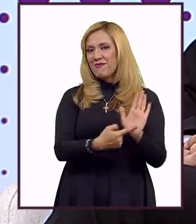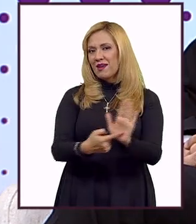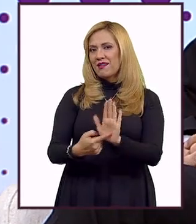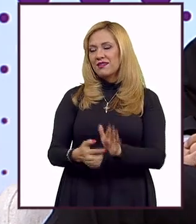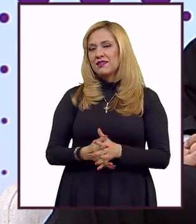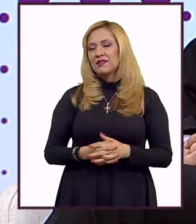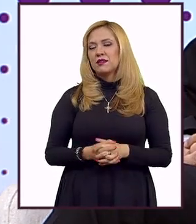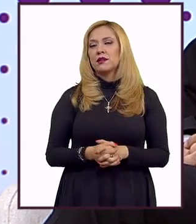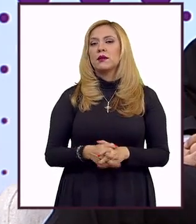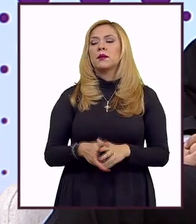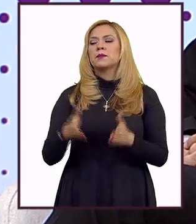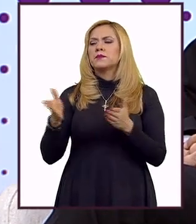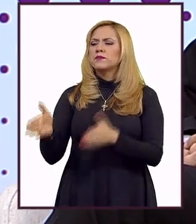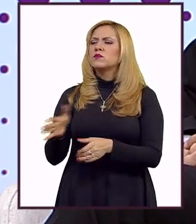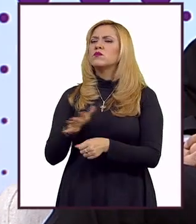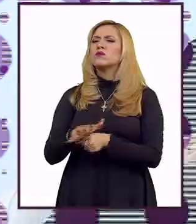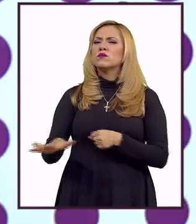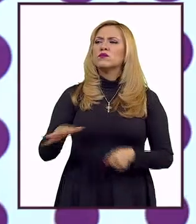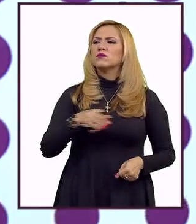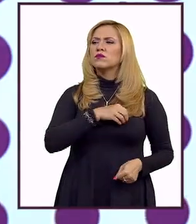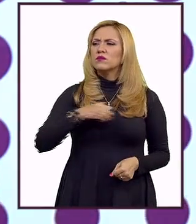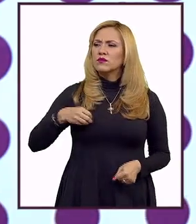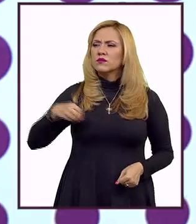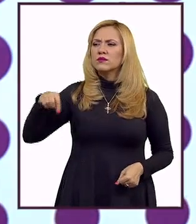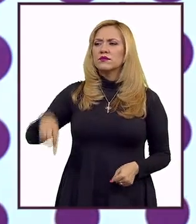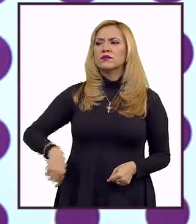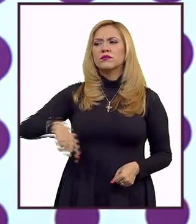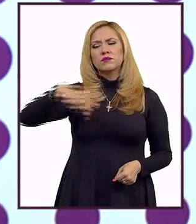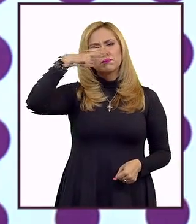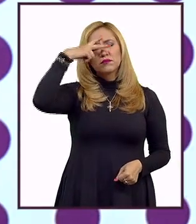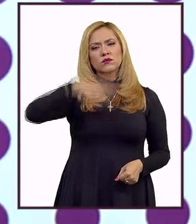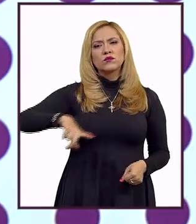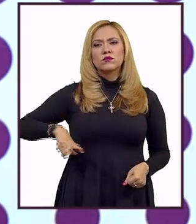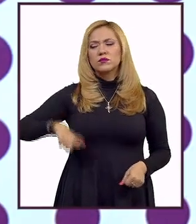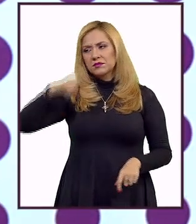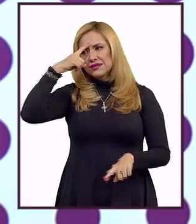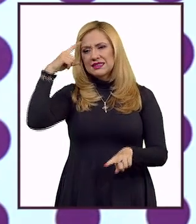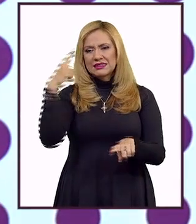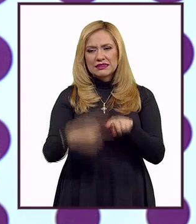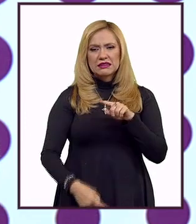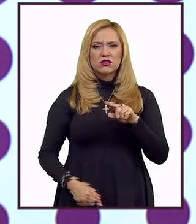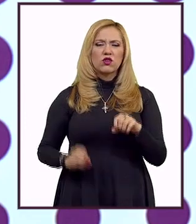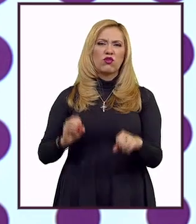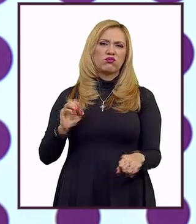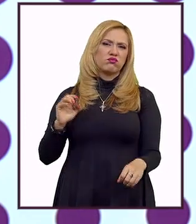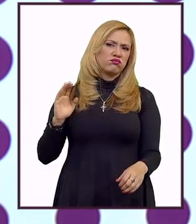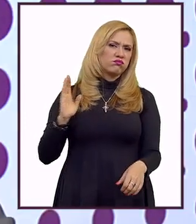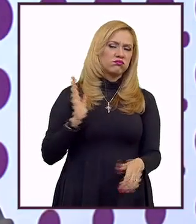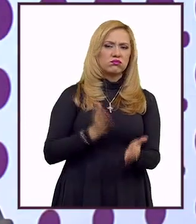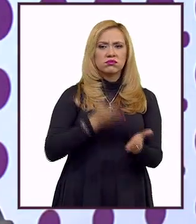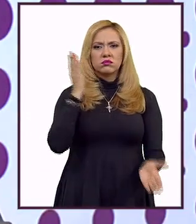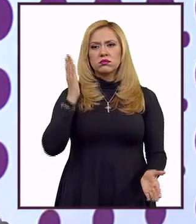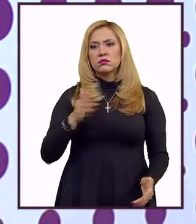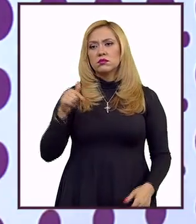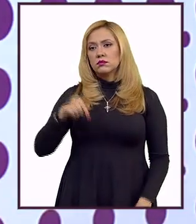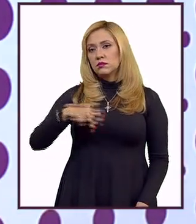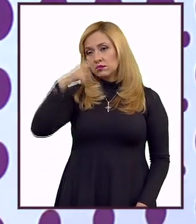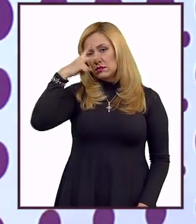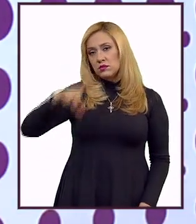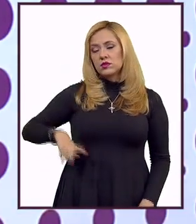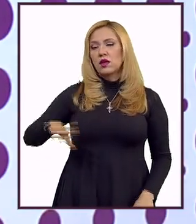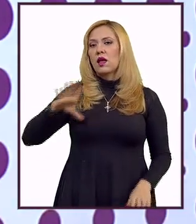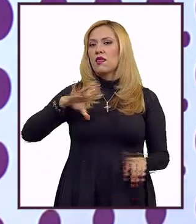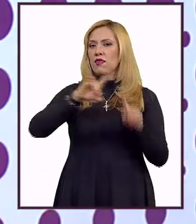son las obligaciones que tiene el Estado, en este caso el Estado mexicano, frente a la prevención y sanción de la tortura? El Estado mexicano tiene